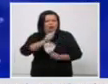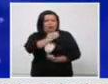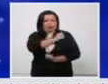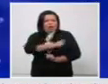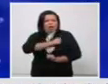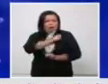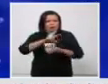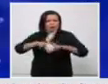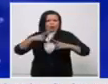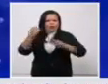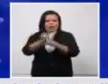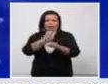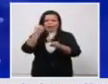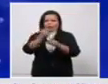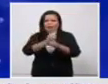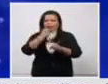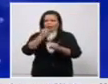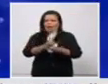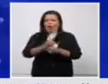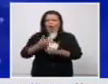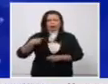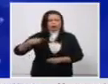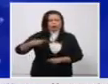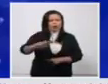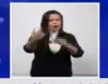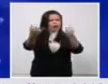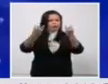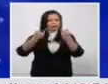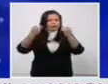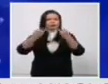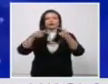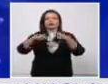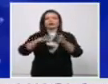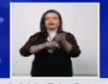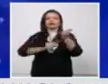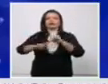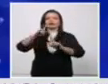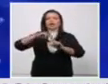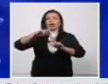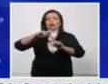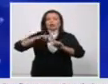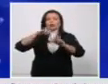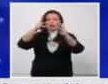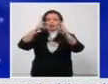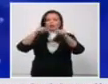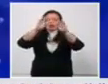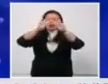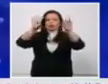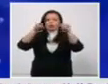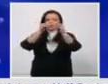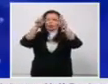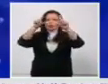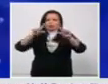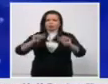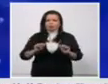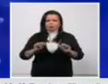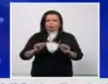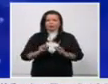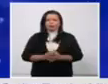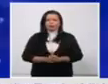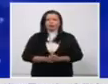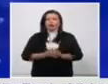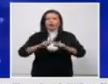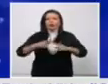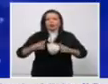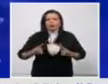de información diaria. Las Tunas es uno de los territorios con más baja tasa de incidencia por COVID-19, atendiendo las